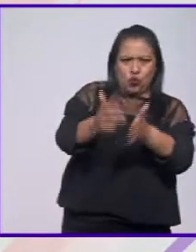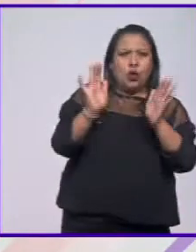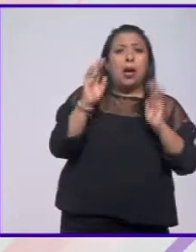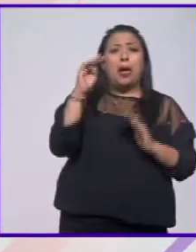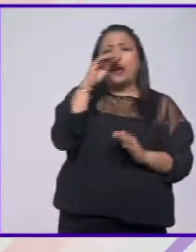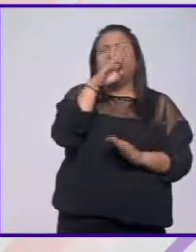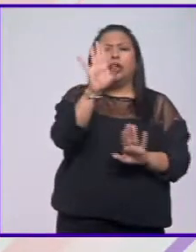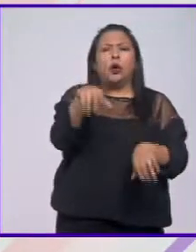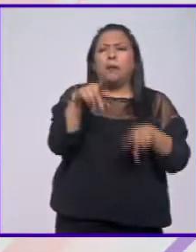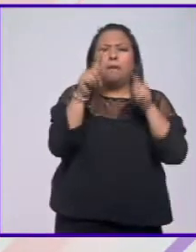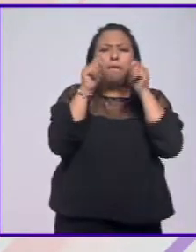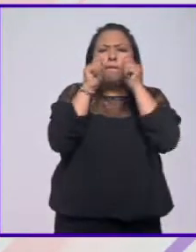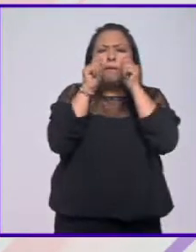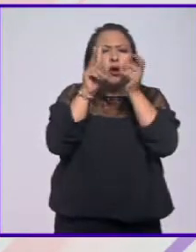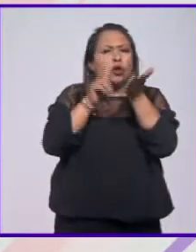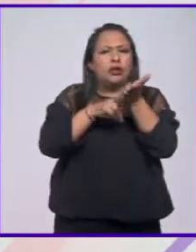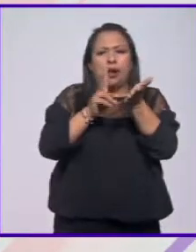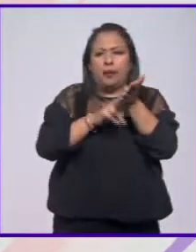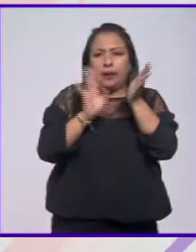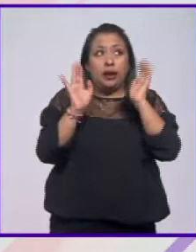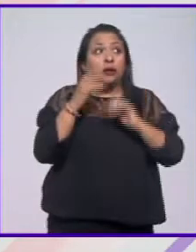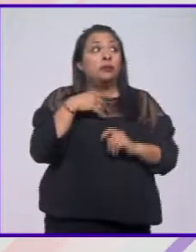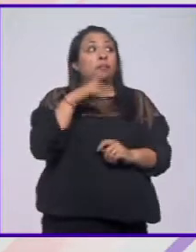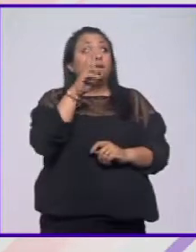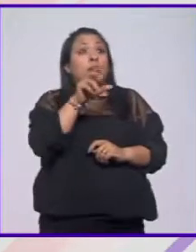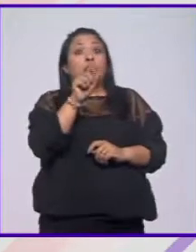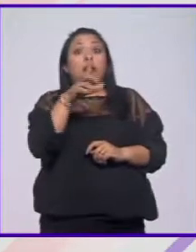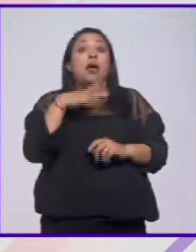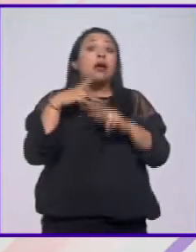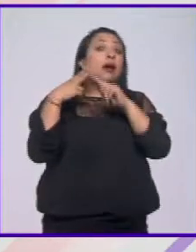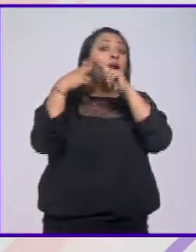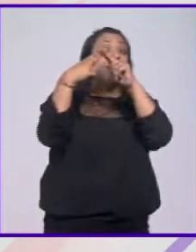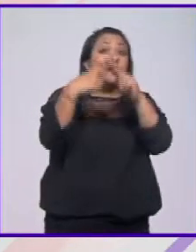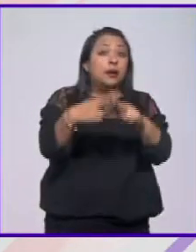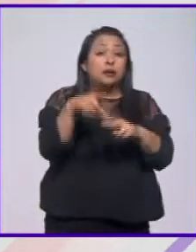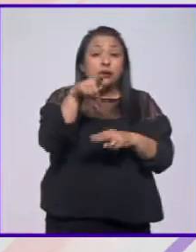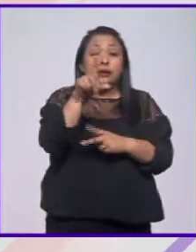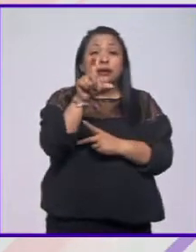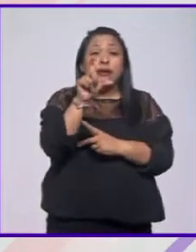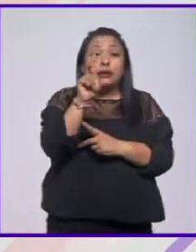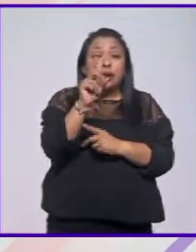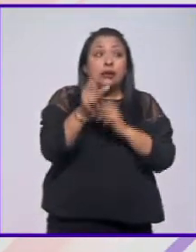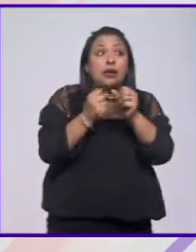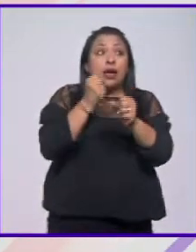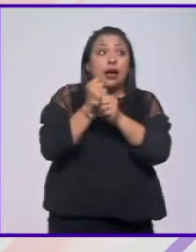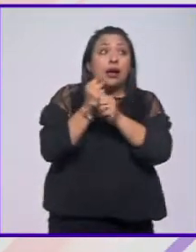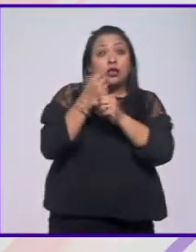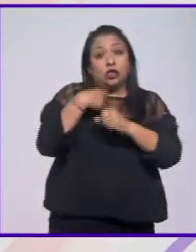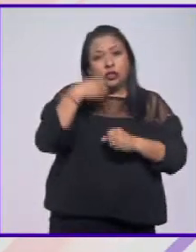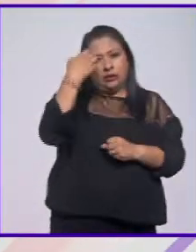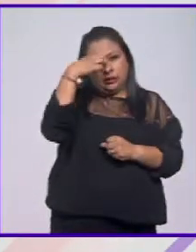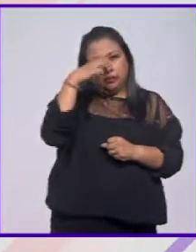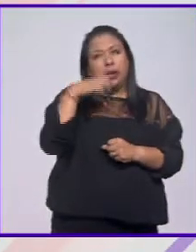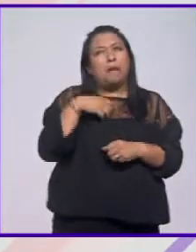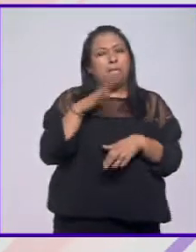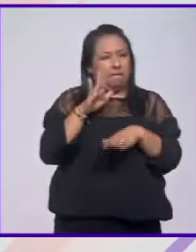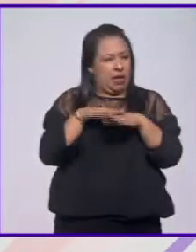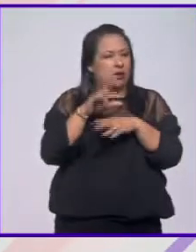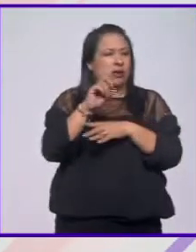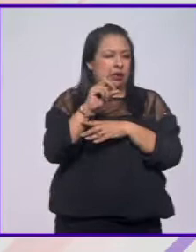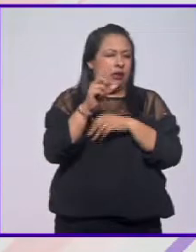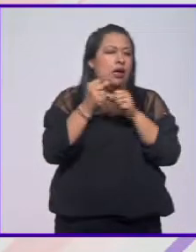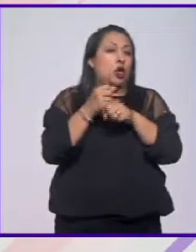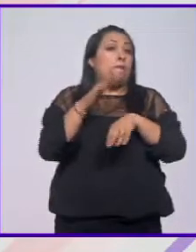es gratis, no importa lo que cueste. Porque además es también aniversario, 30 años de trayectoria, Jorge. Pues un poco más de